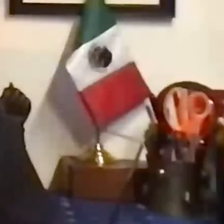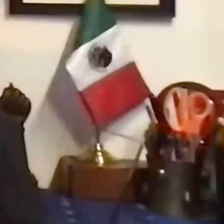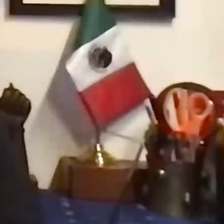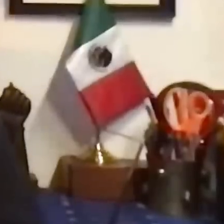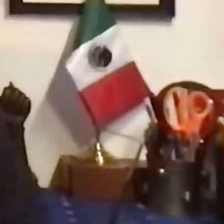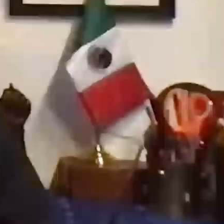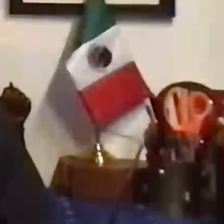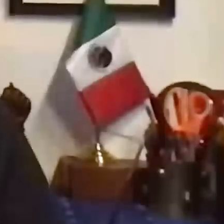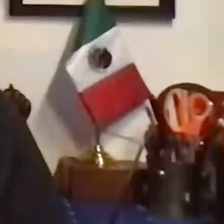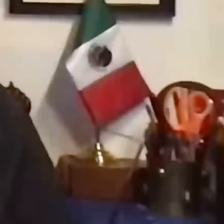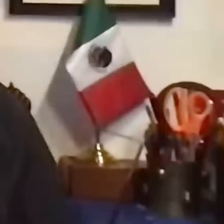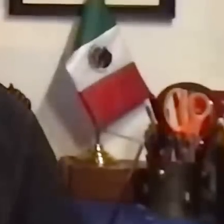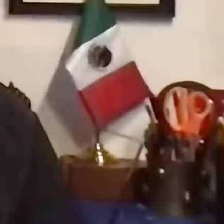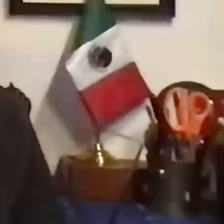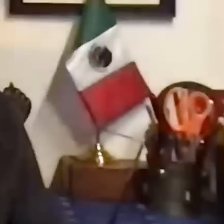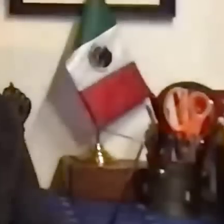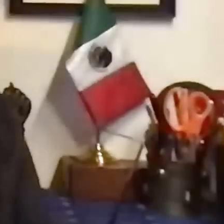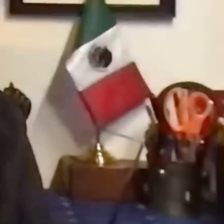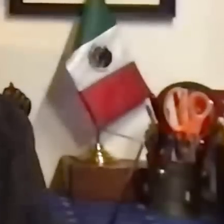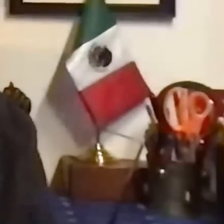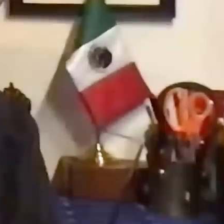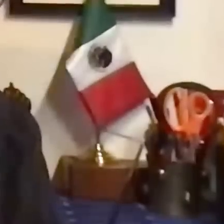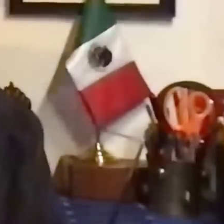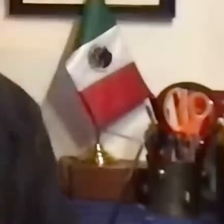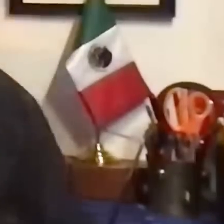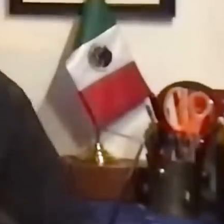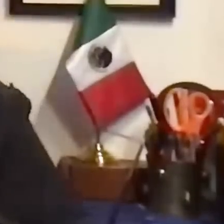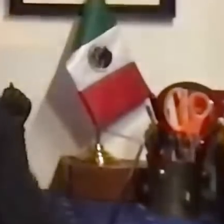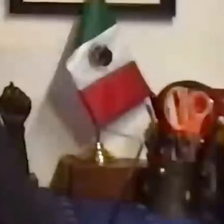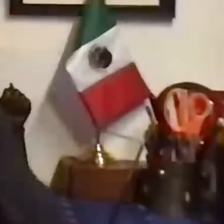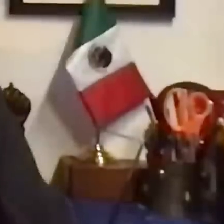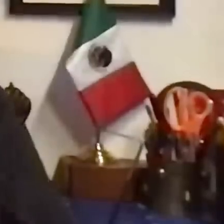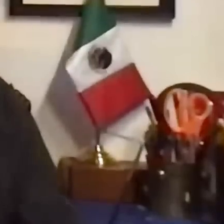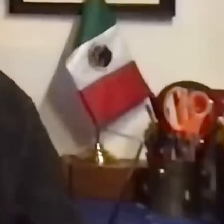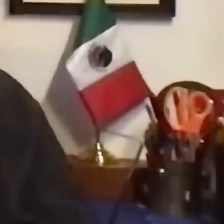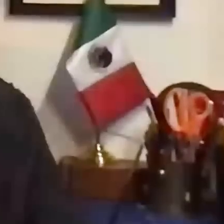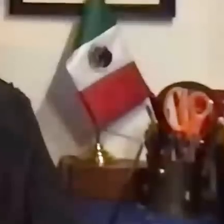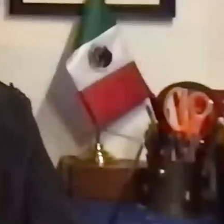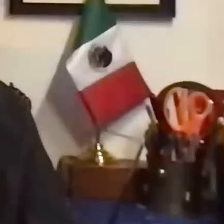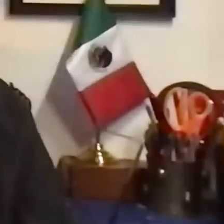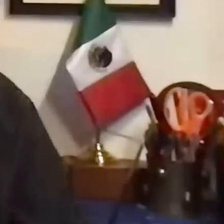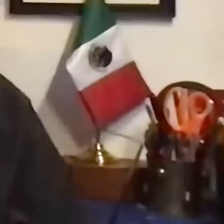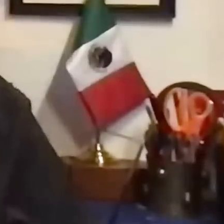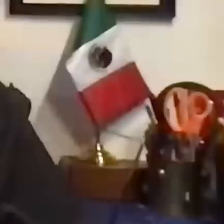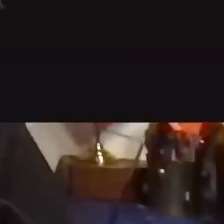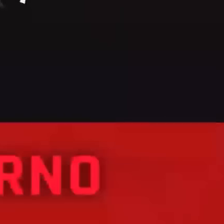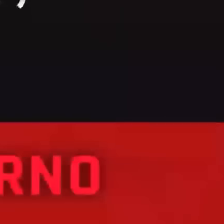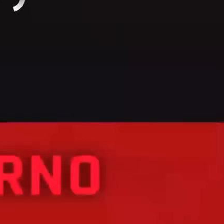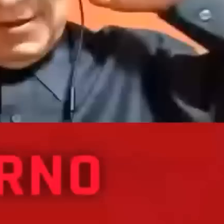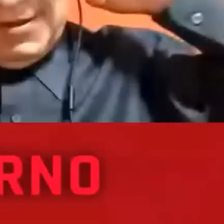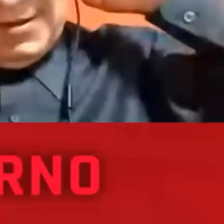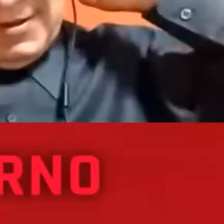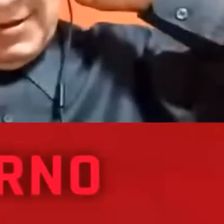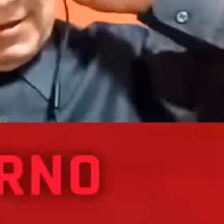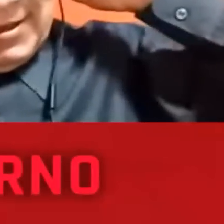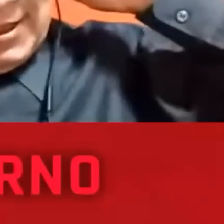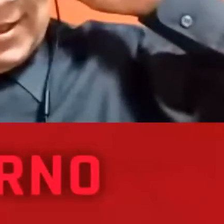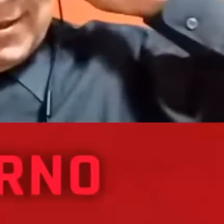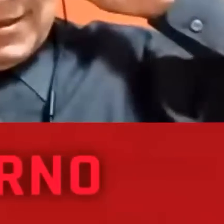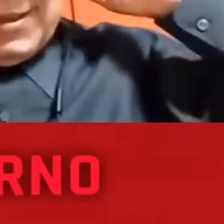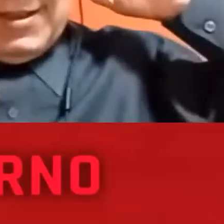ya no me aguanto, me voy a desquitar con el maestro Paco Cruz. Agárrenme, éntrele, éntrele, maestro Paco